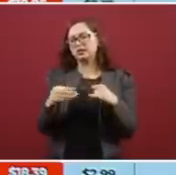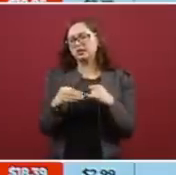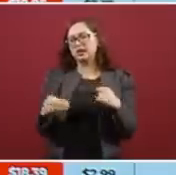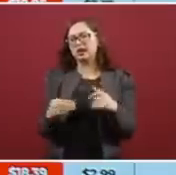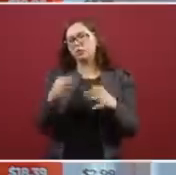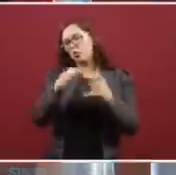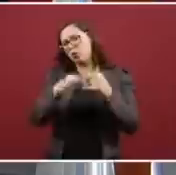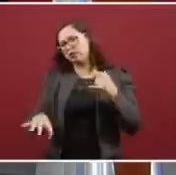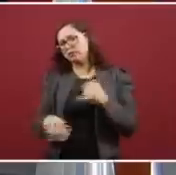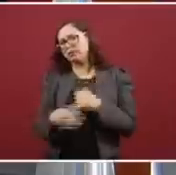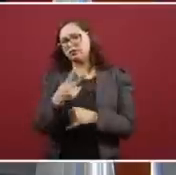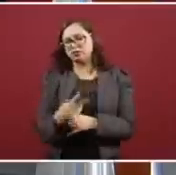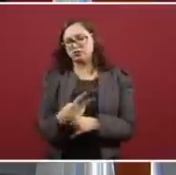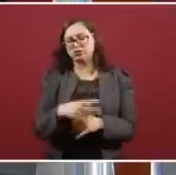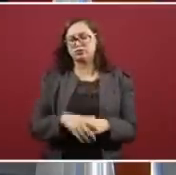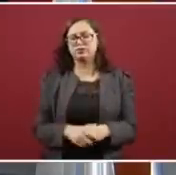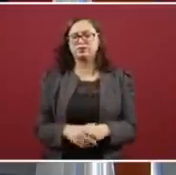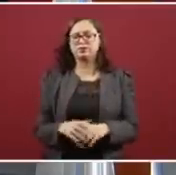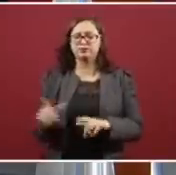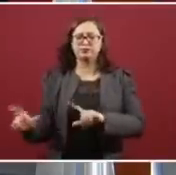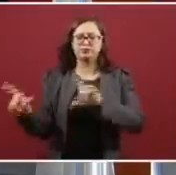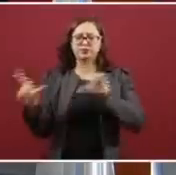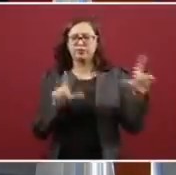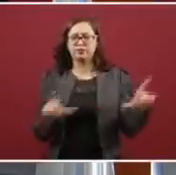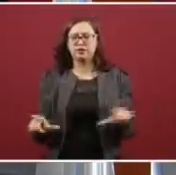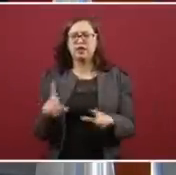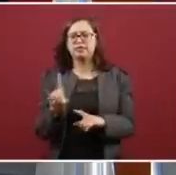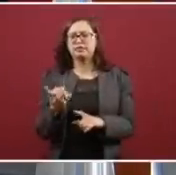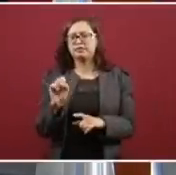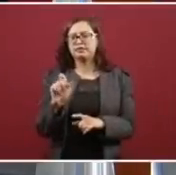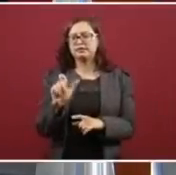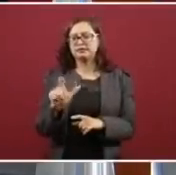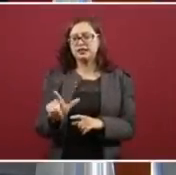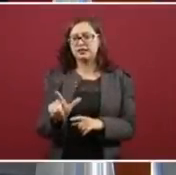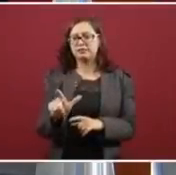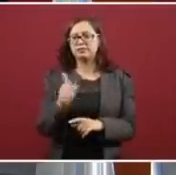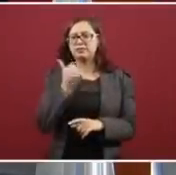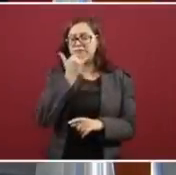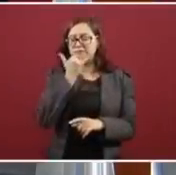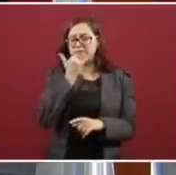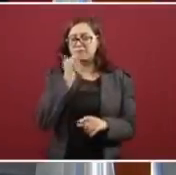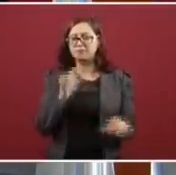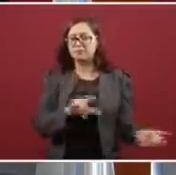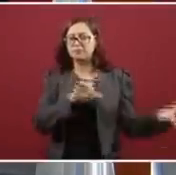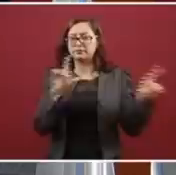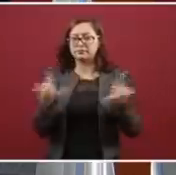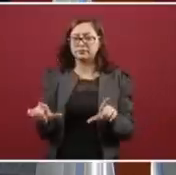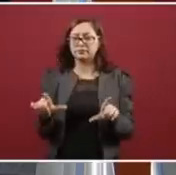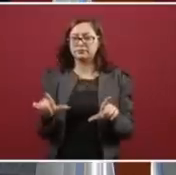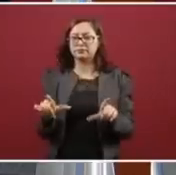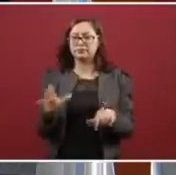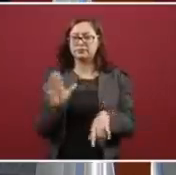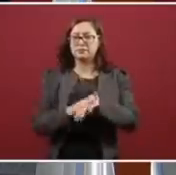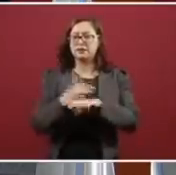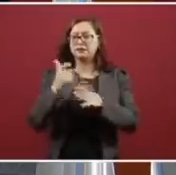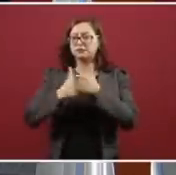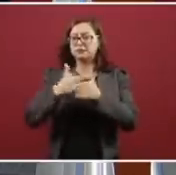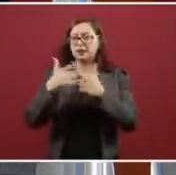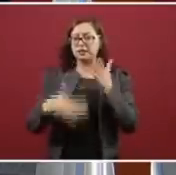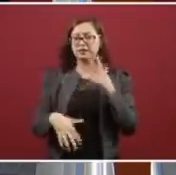99 centavos nos vamos al diésel perdón nos vamos a ver las 10 más